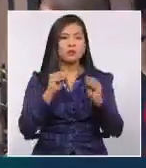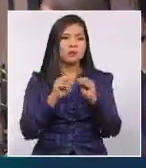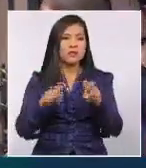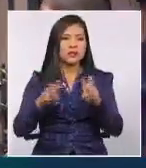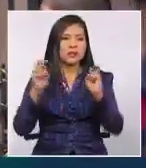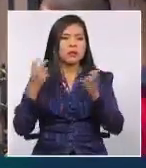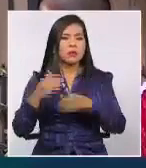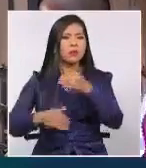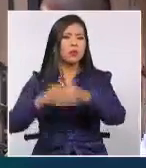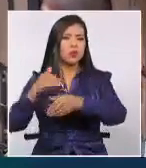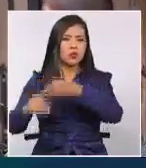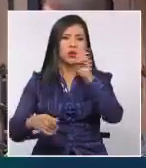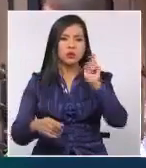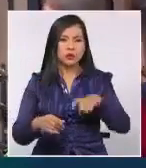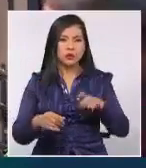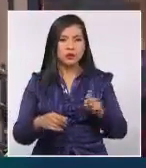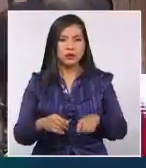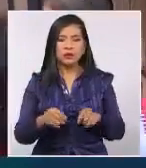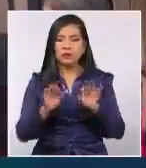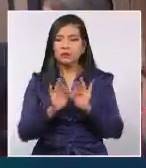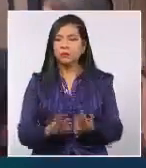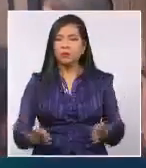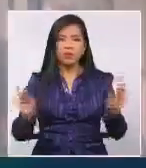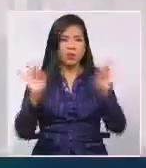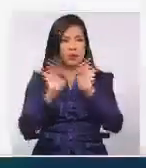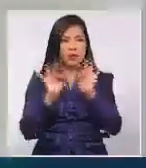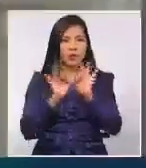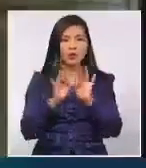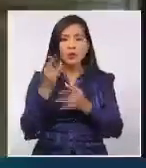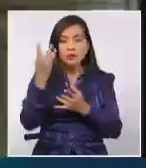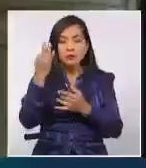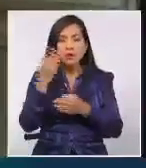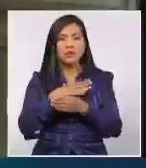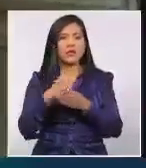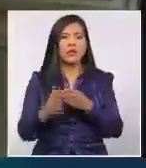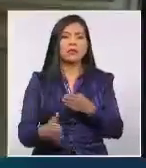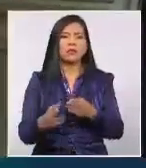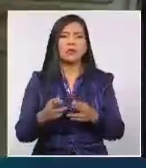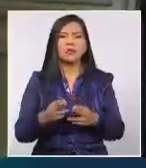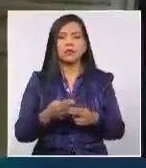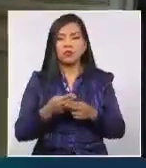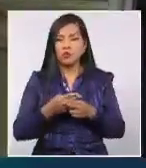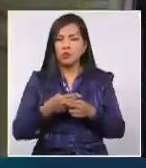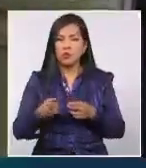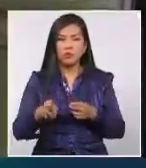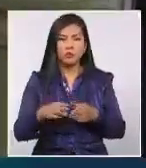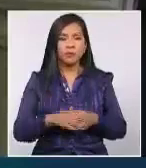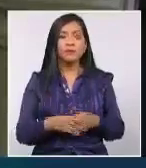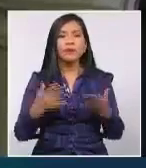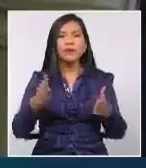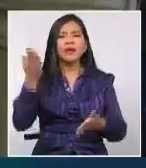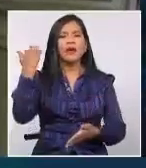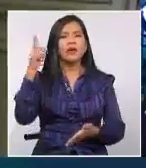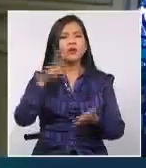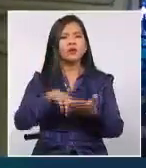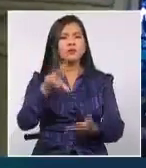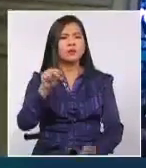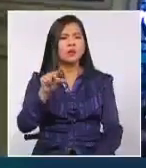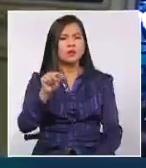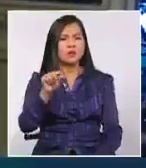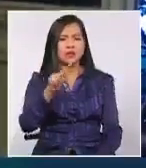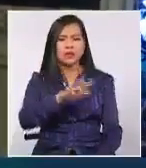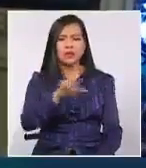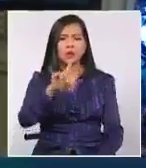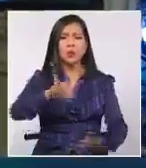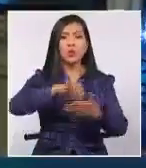procesos era necesaria, era importante, y esperemos que termine pronto. En el gobierno del régimen de Áñez, el 31 de julio de la gestión 2020, fue clausurada